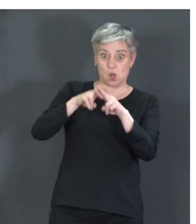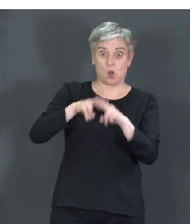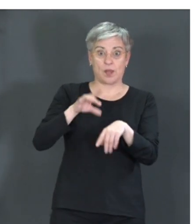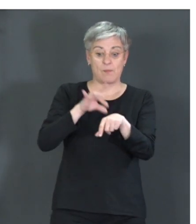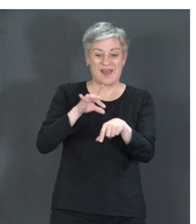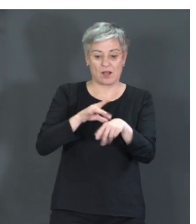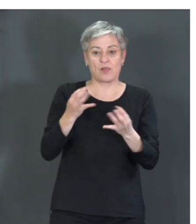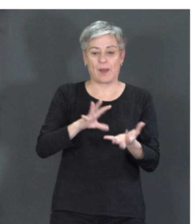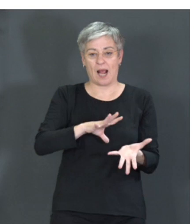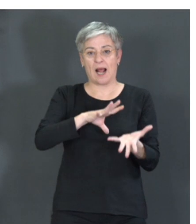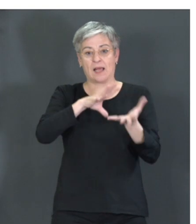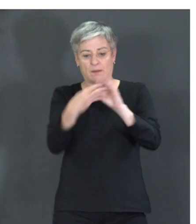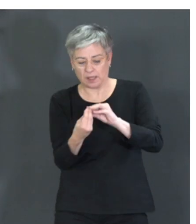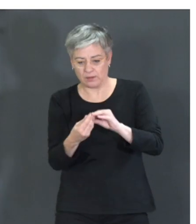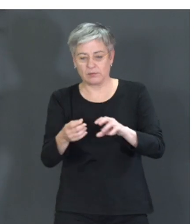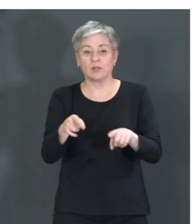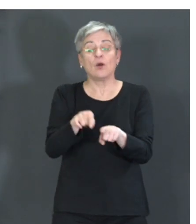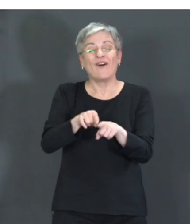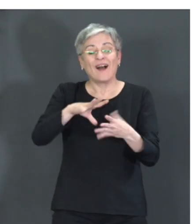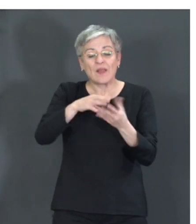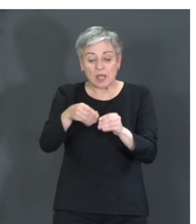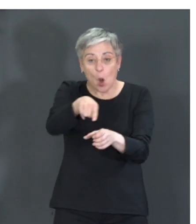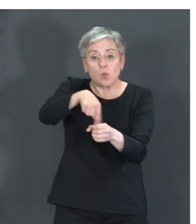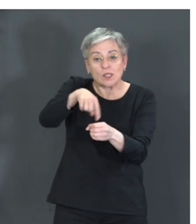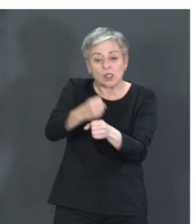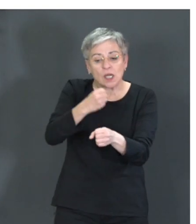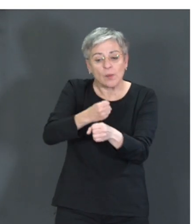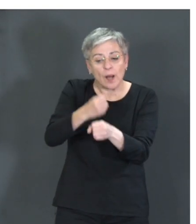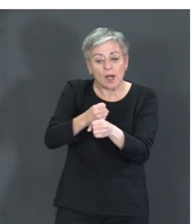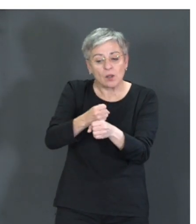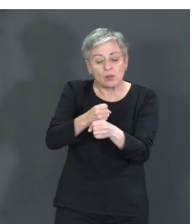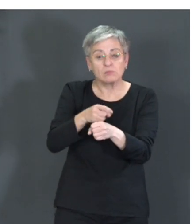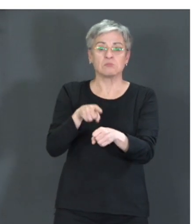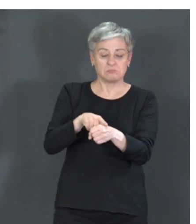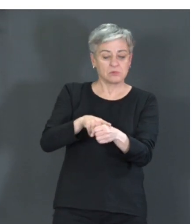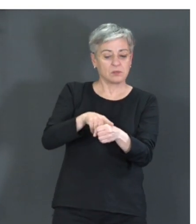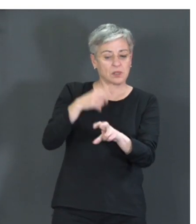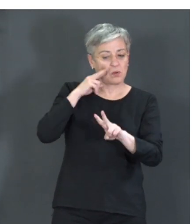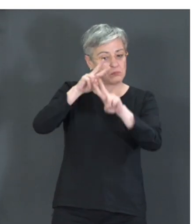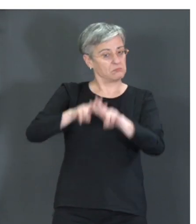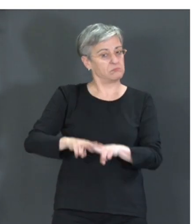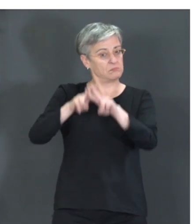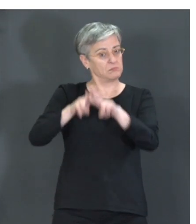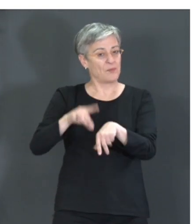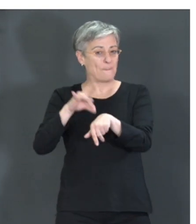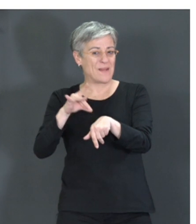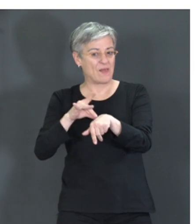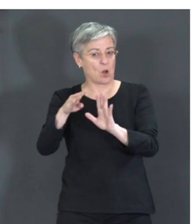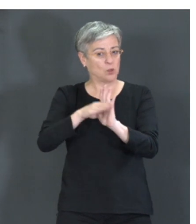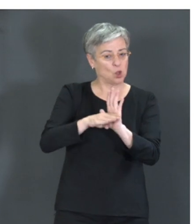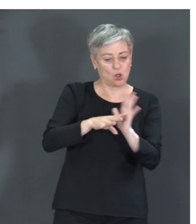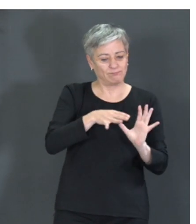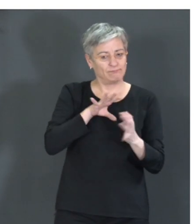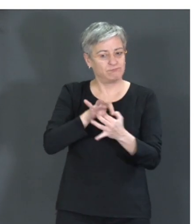esté adaptado a los riesgos del puesto de trabajo. En función de los riesgos de tu puesto te van a aplicar unos protocolos médicos u